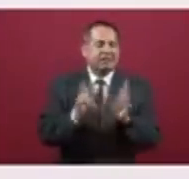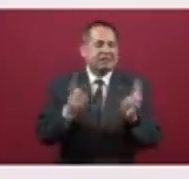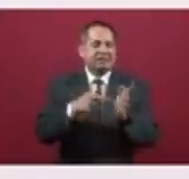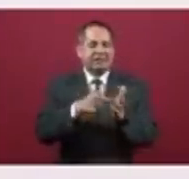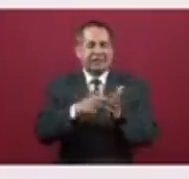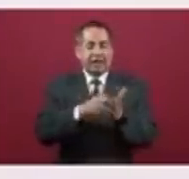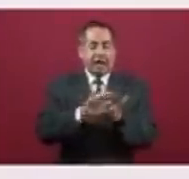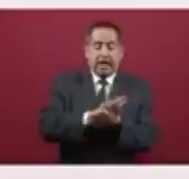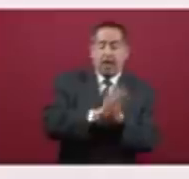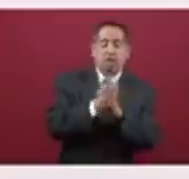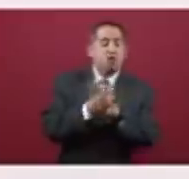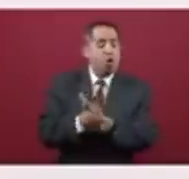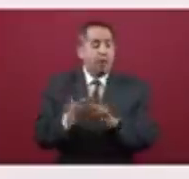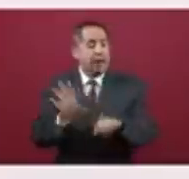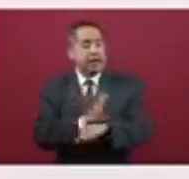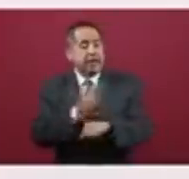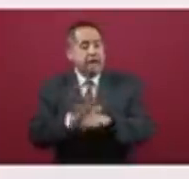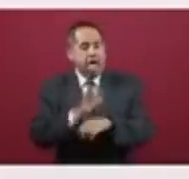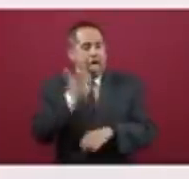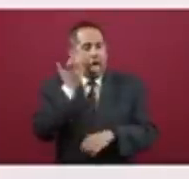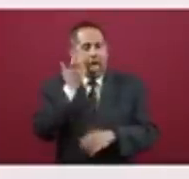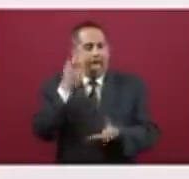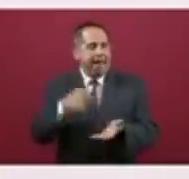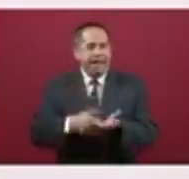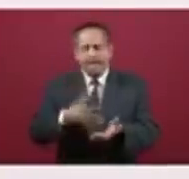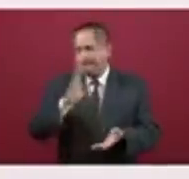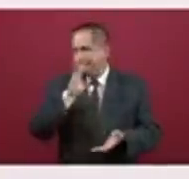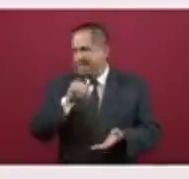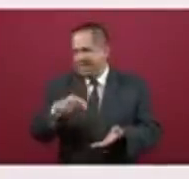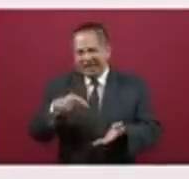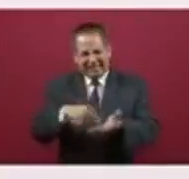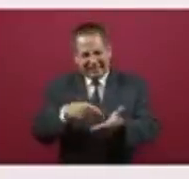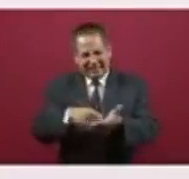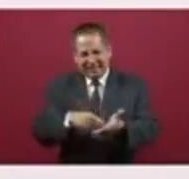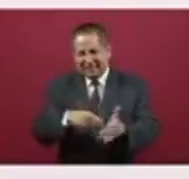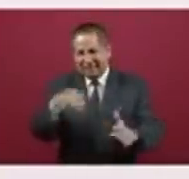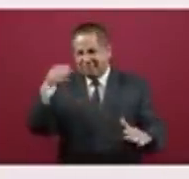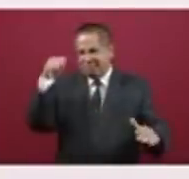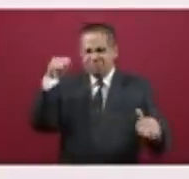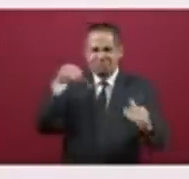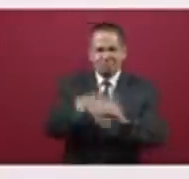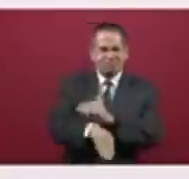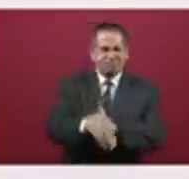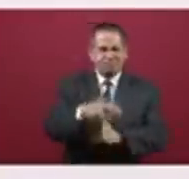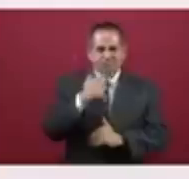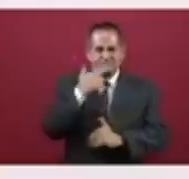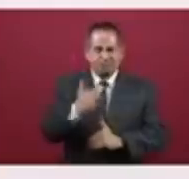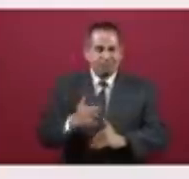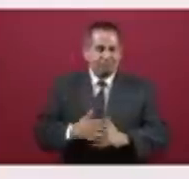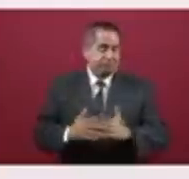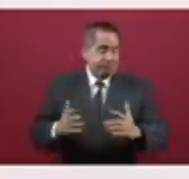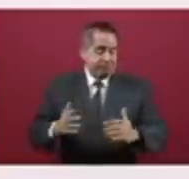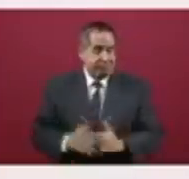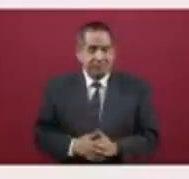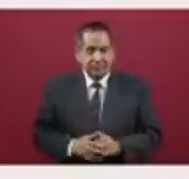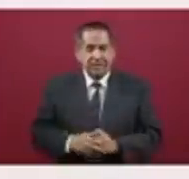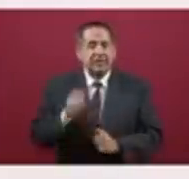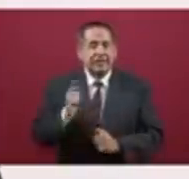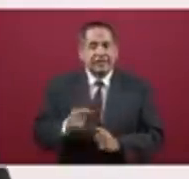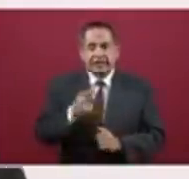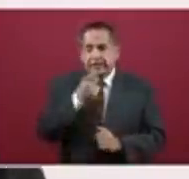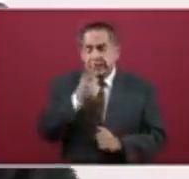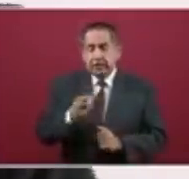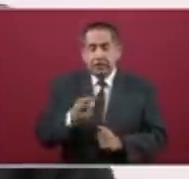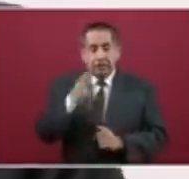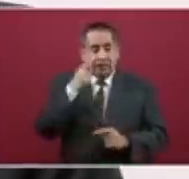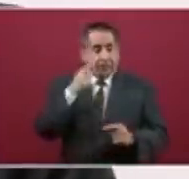reforma energética que ha resultado un rotundo fracaso baste decir que a